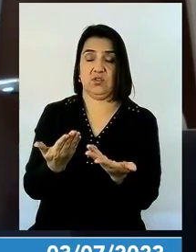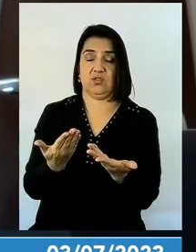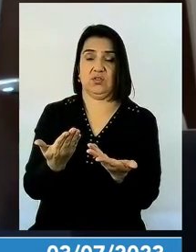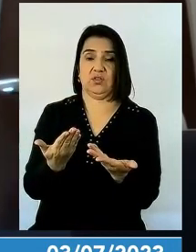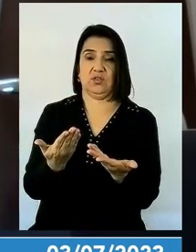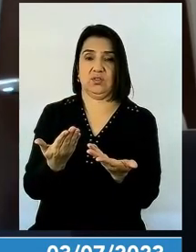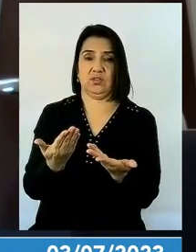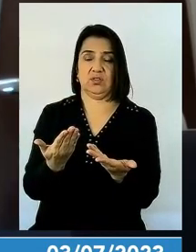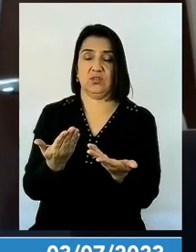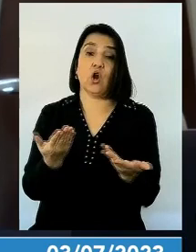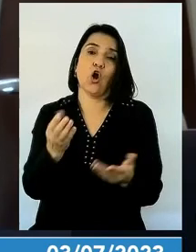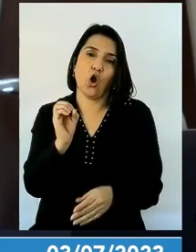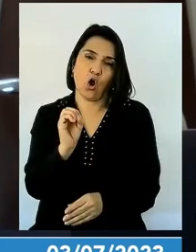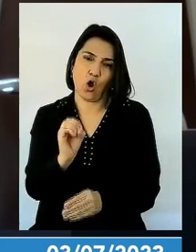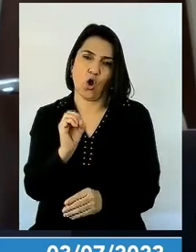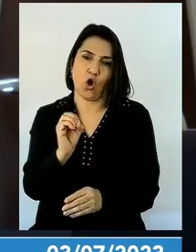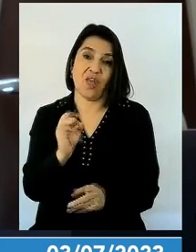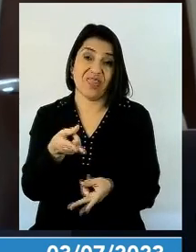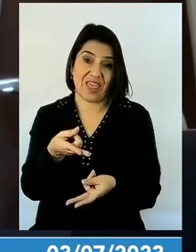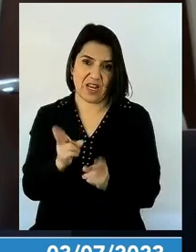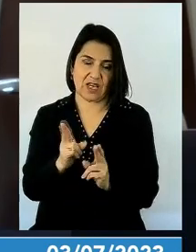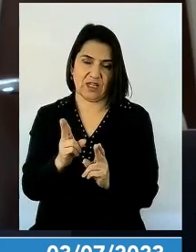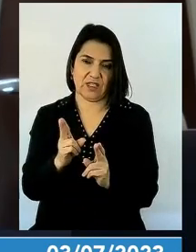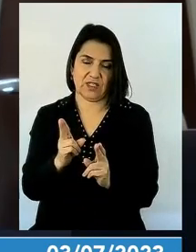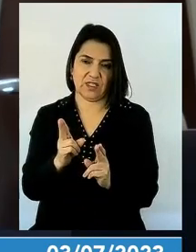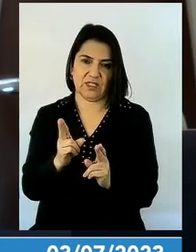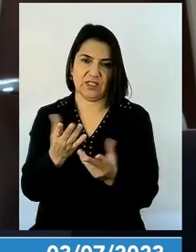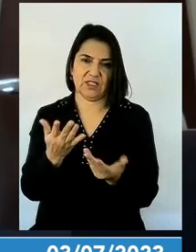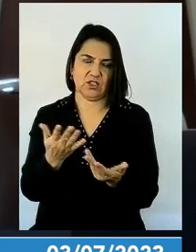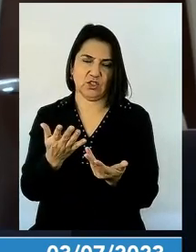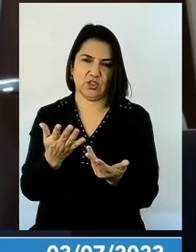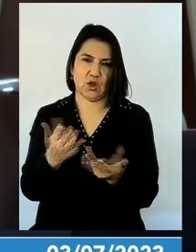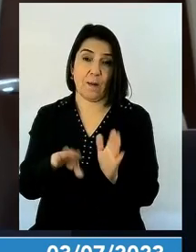o el derecho, para ser un poco más exacto,